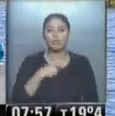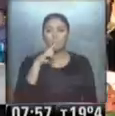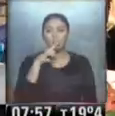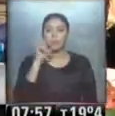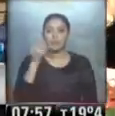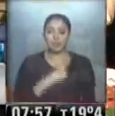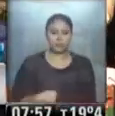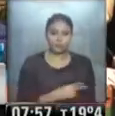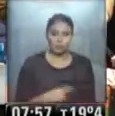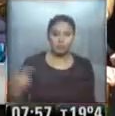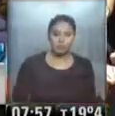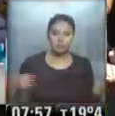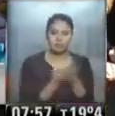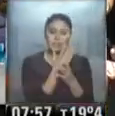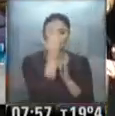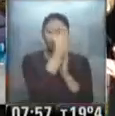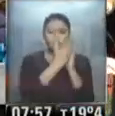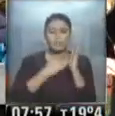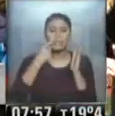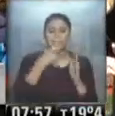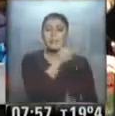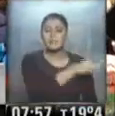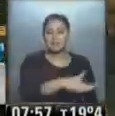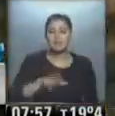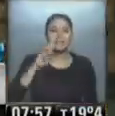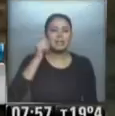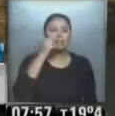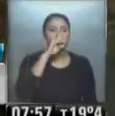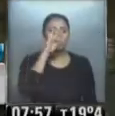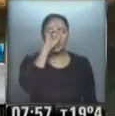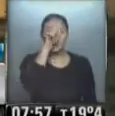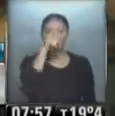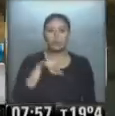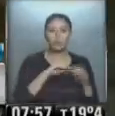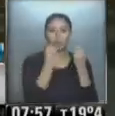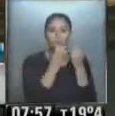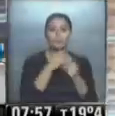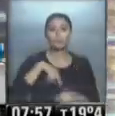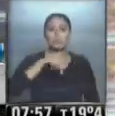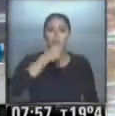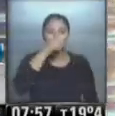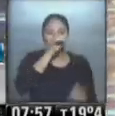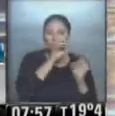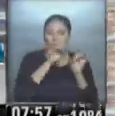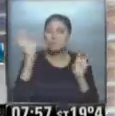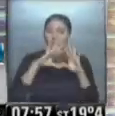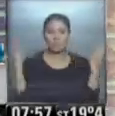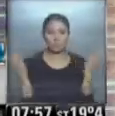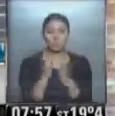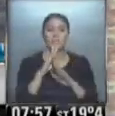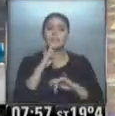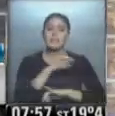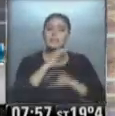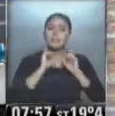el riachuelo, que lo coloca en el décimo lugar del mundo entre los más contaminados, está desactualizado, señaló Juan Carlos Musi, secretario de